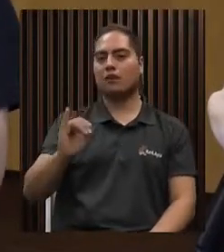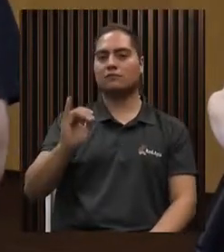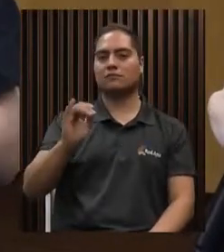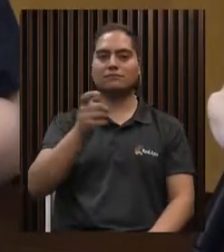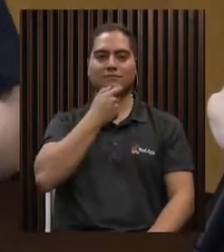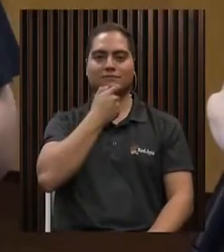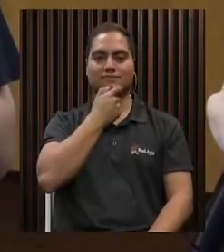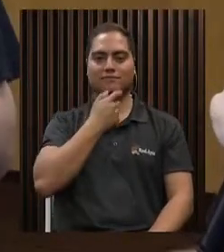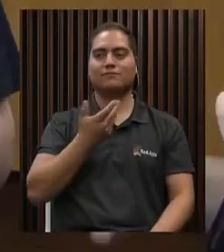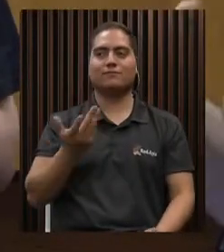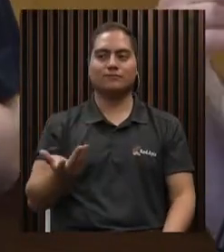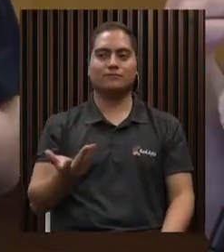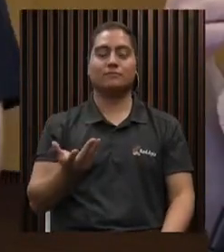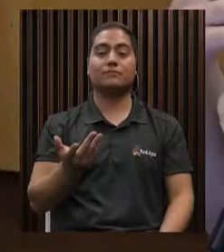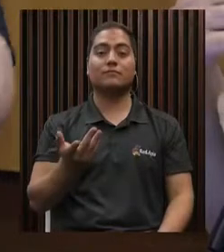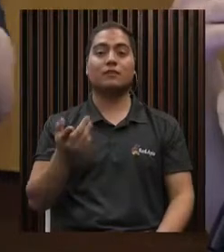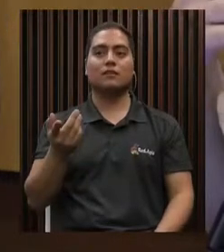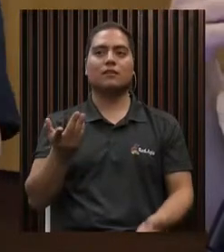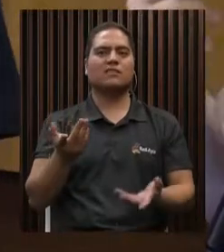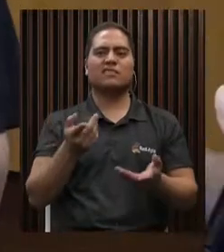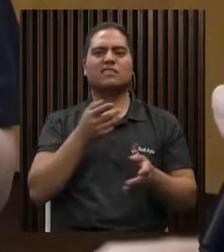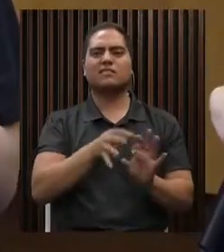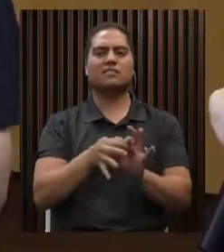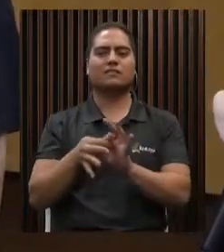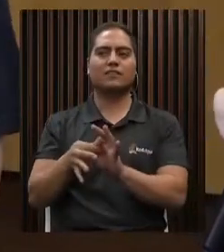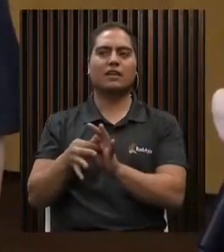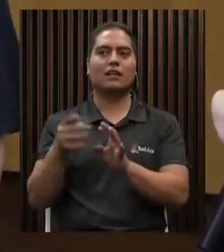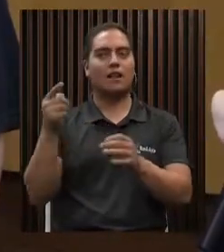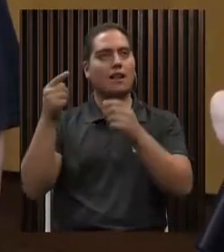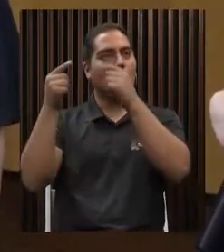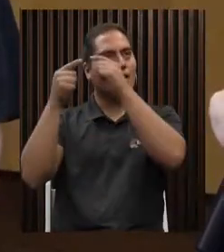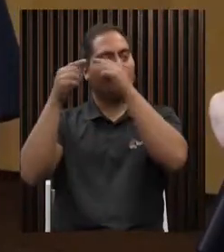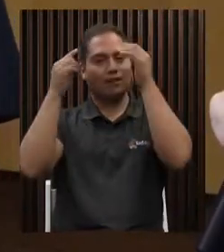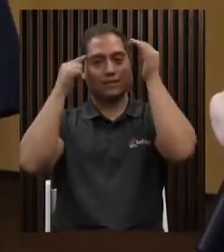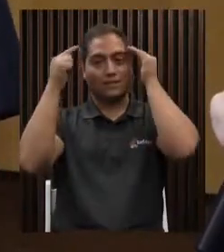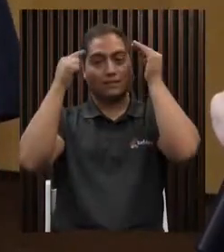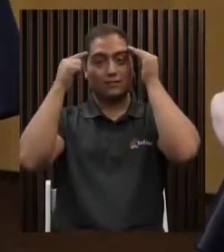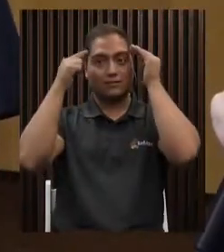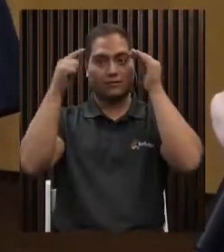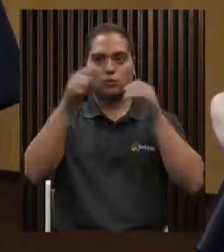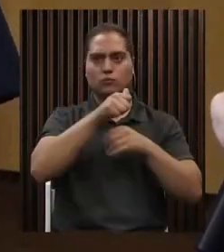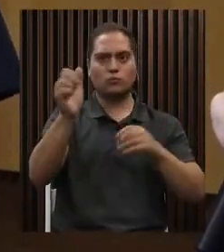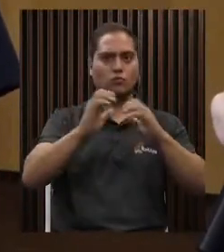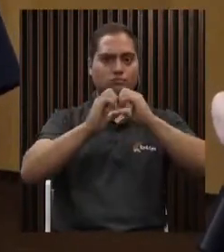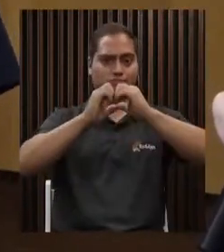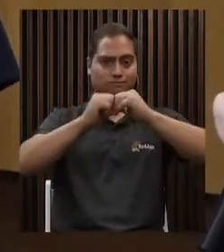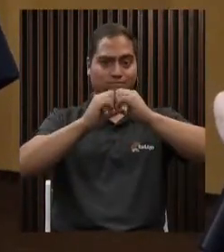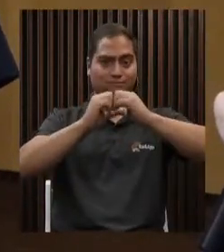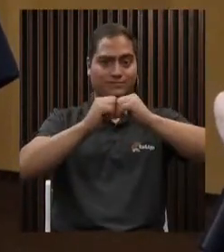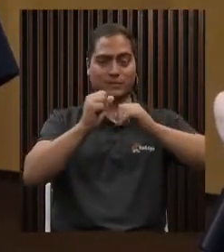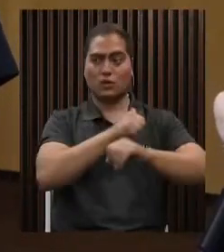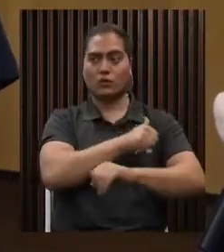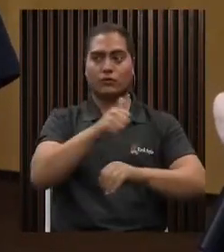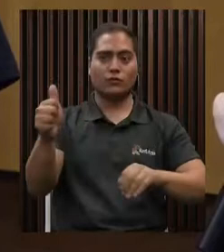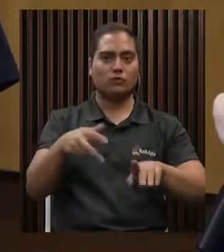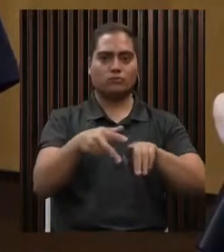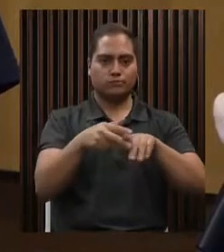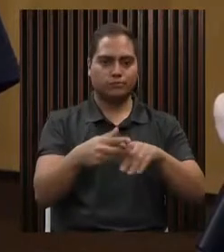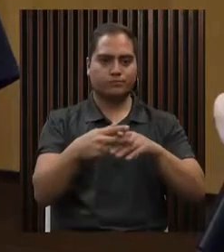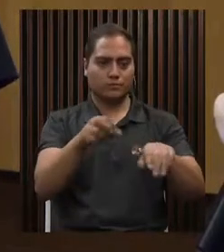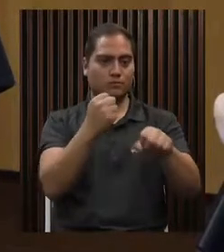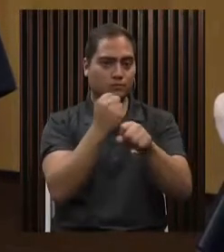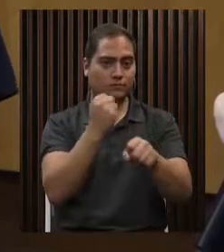neurodiversa. Lo que significa que la neurodiversidad es la idea de que todos nuestros cerebros funcionan de manera distinta y algunas condiciones